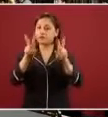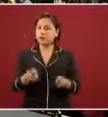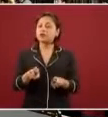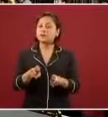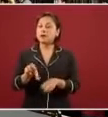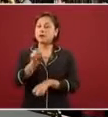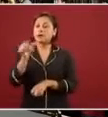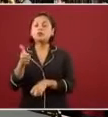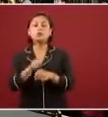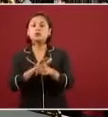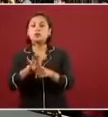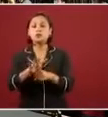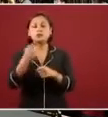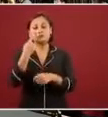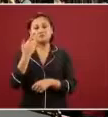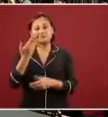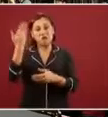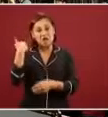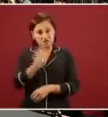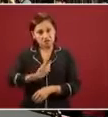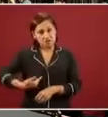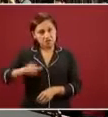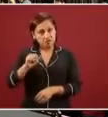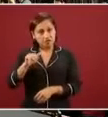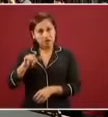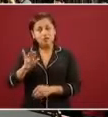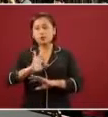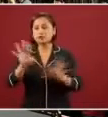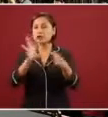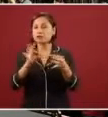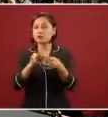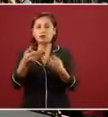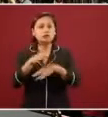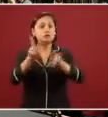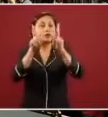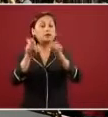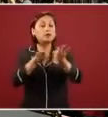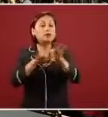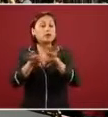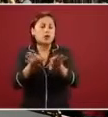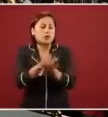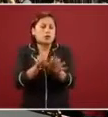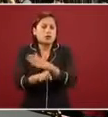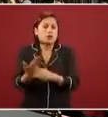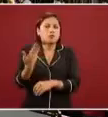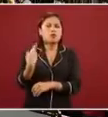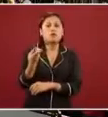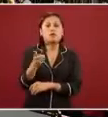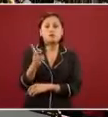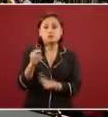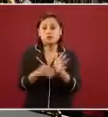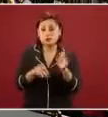mencionado el presidente López Obrador, en el empleo. En diciembre de